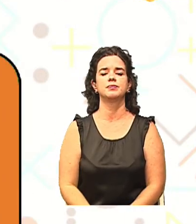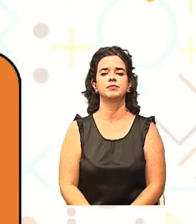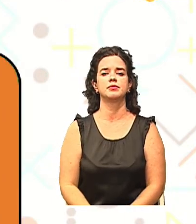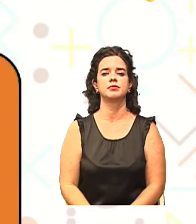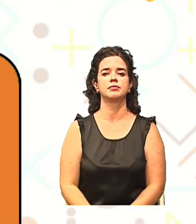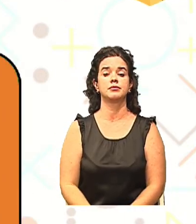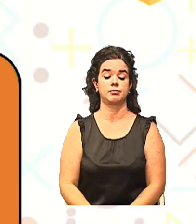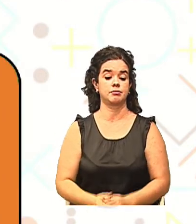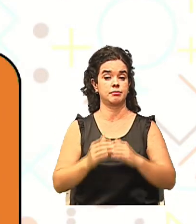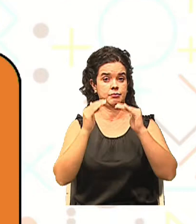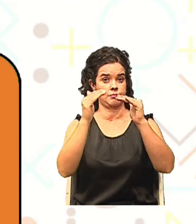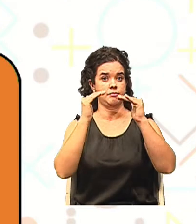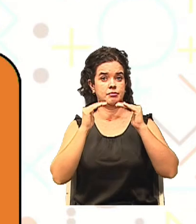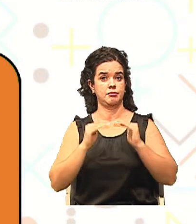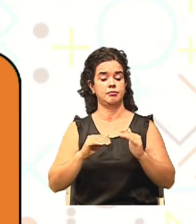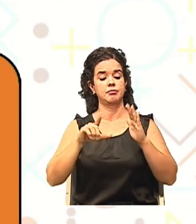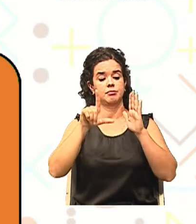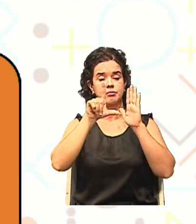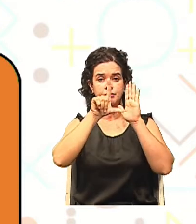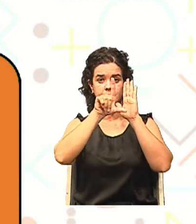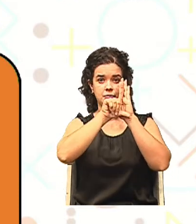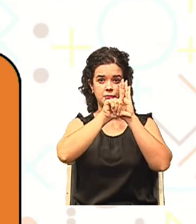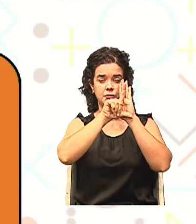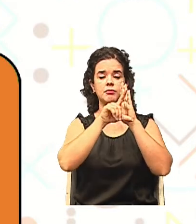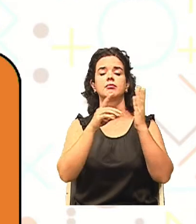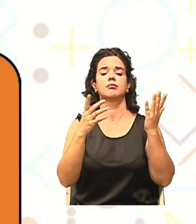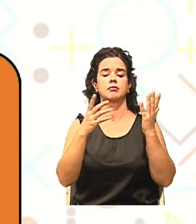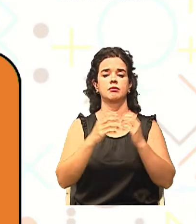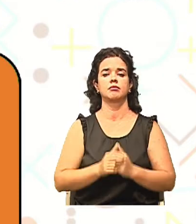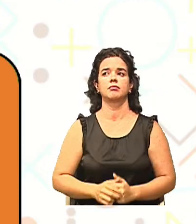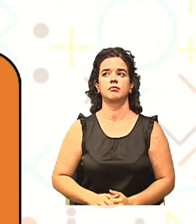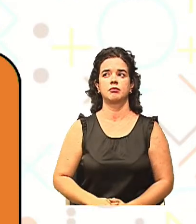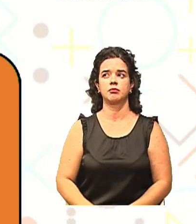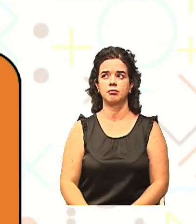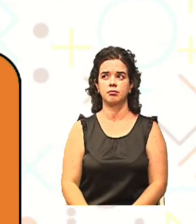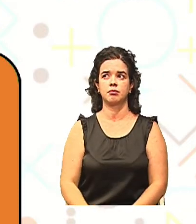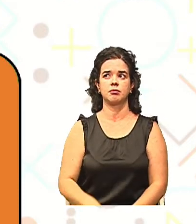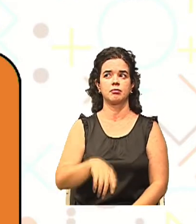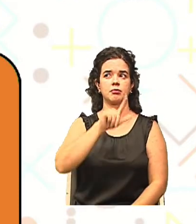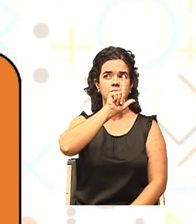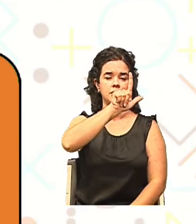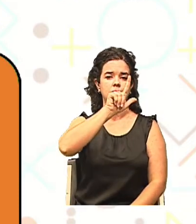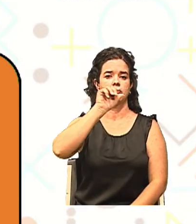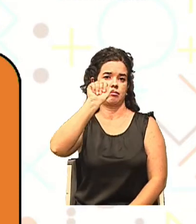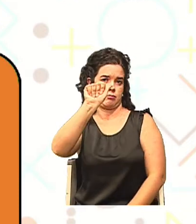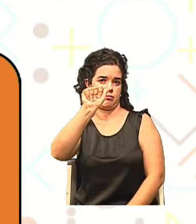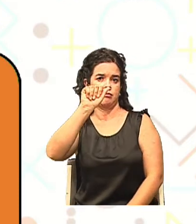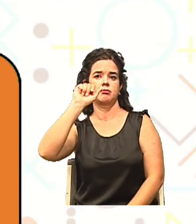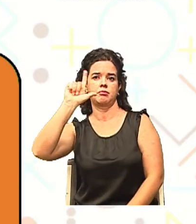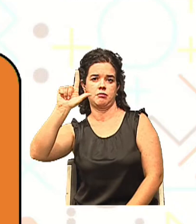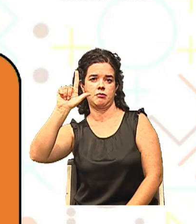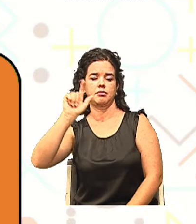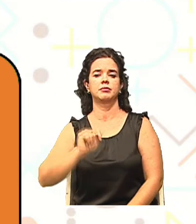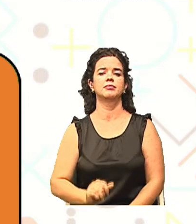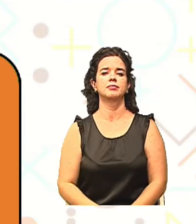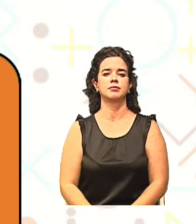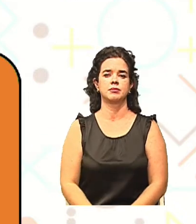Y pasamos a nuestro tercer criterio, que es el criterio lado, ángulo,